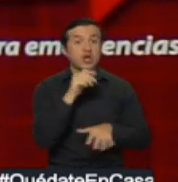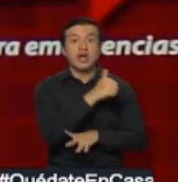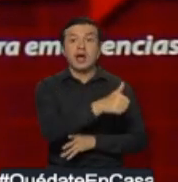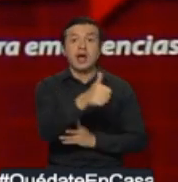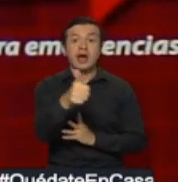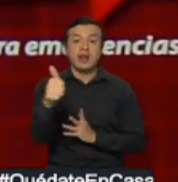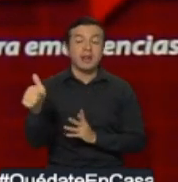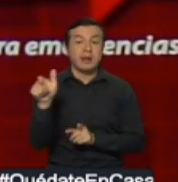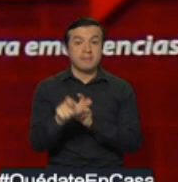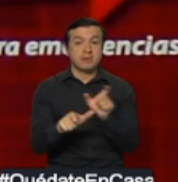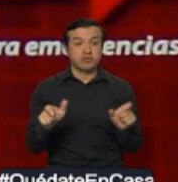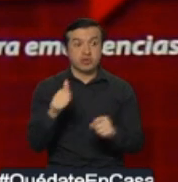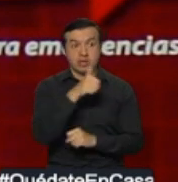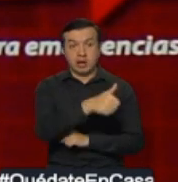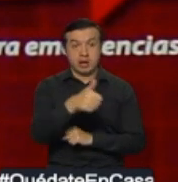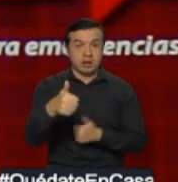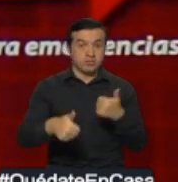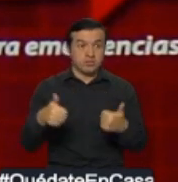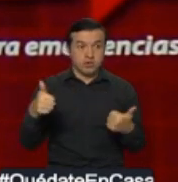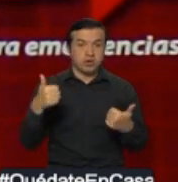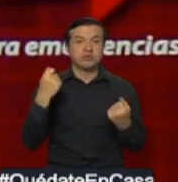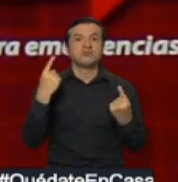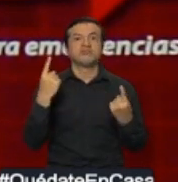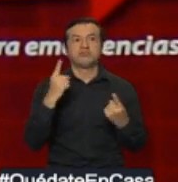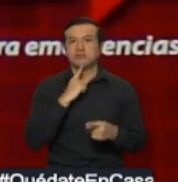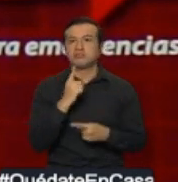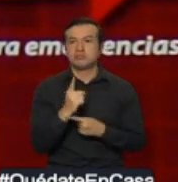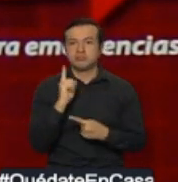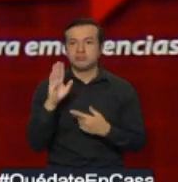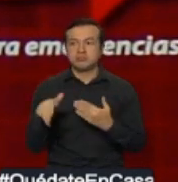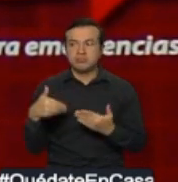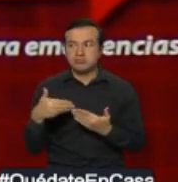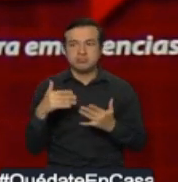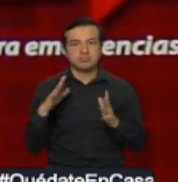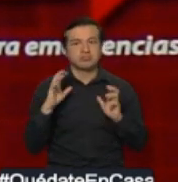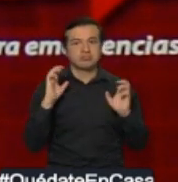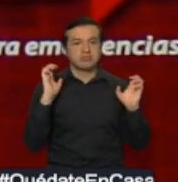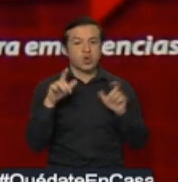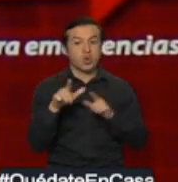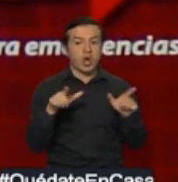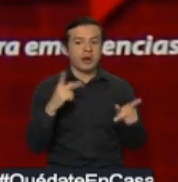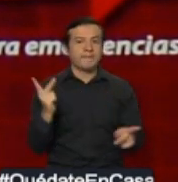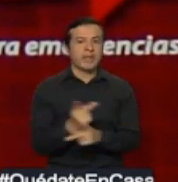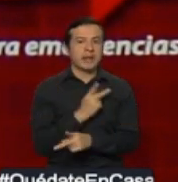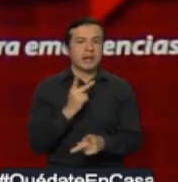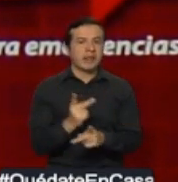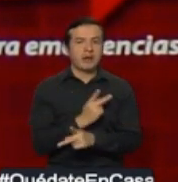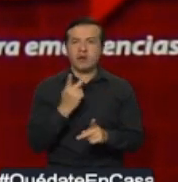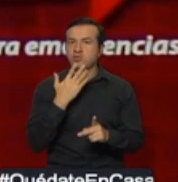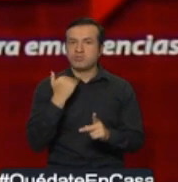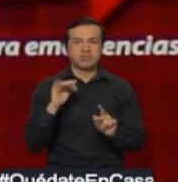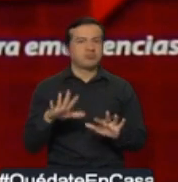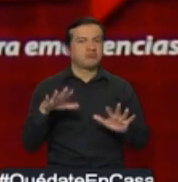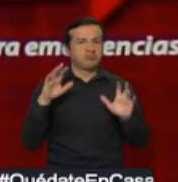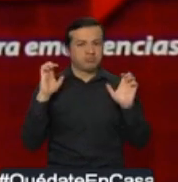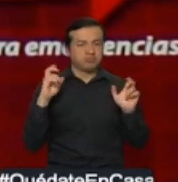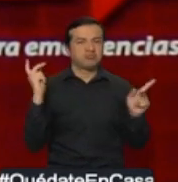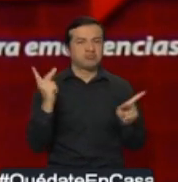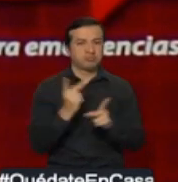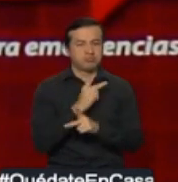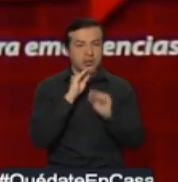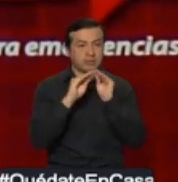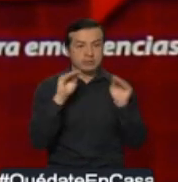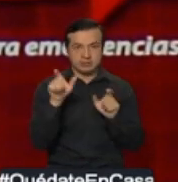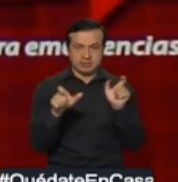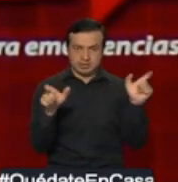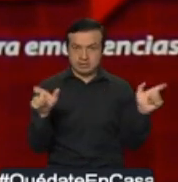cada ciudadano, cada autoridad pueda también enfocar su atención en los lugares que por aglomeración presentan la mayor cantidad